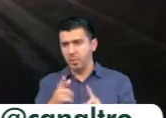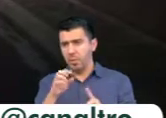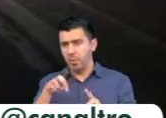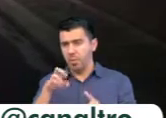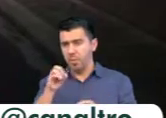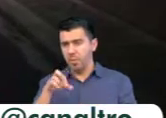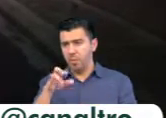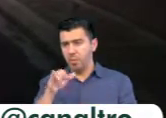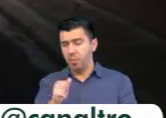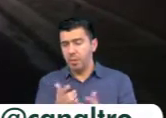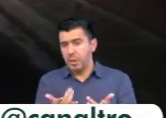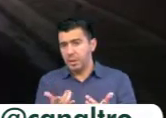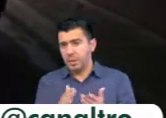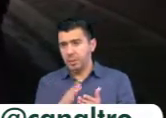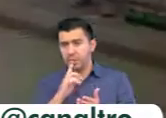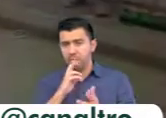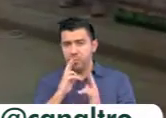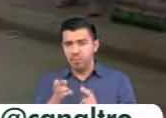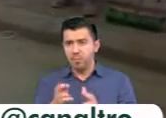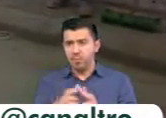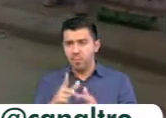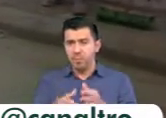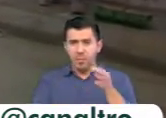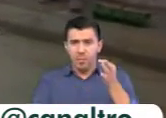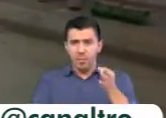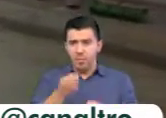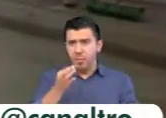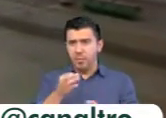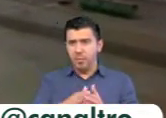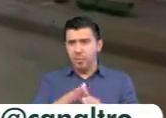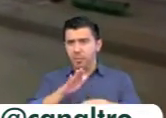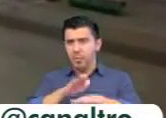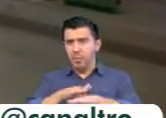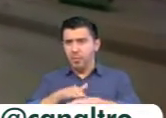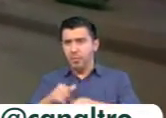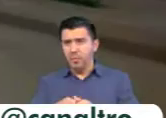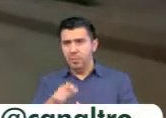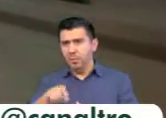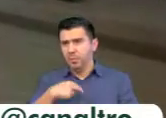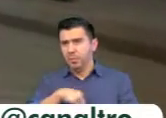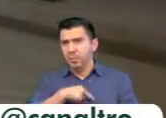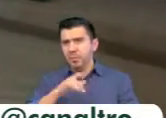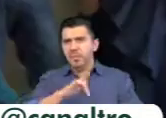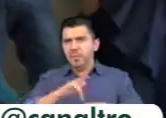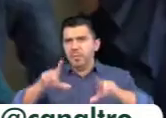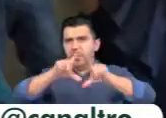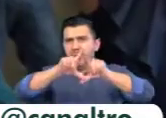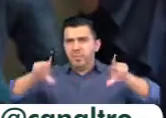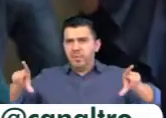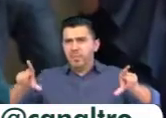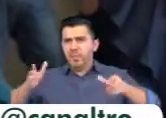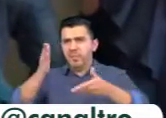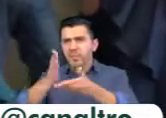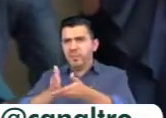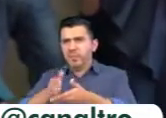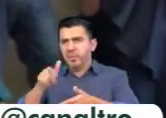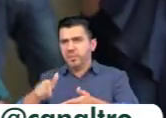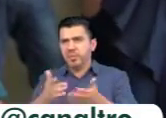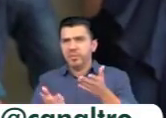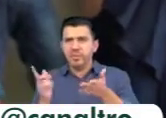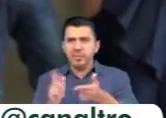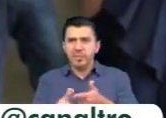juez se pronuncie nosotros vamos a poner una valla indicándole a la ciudadanía que hasta ahí llegamos y hasta que el